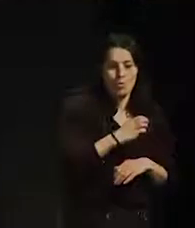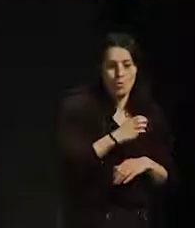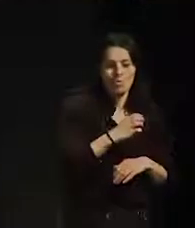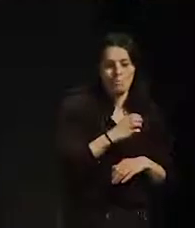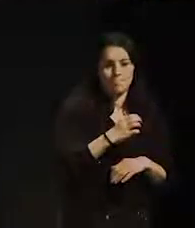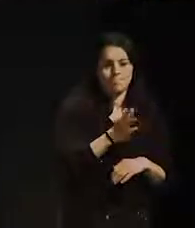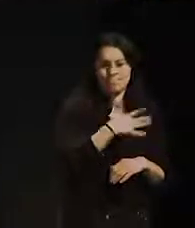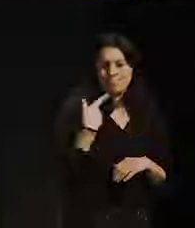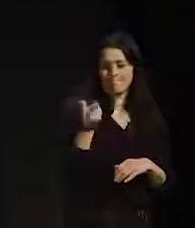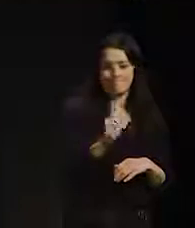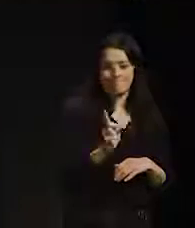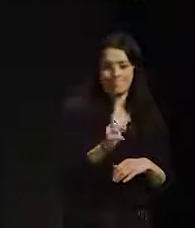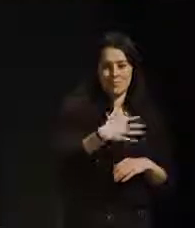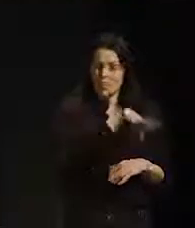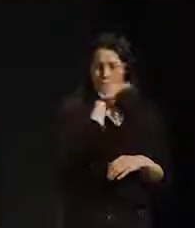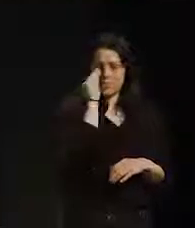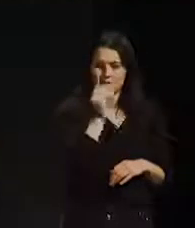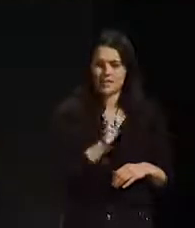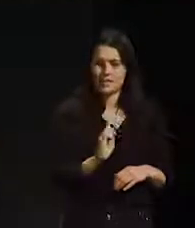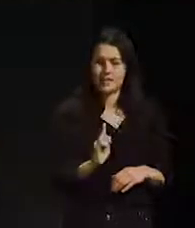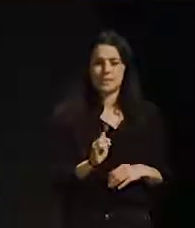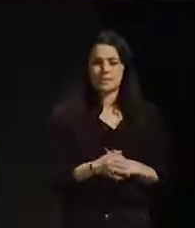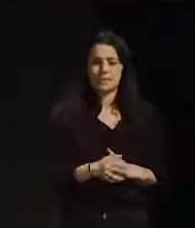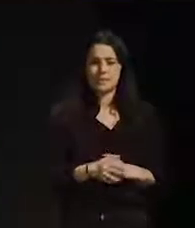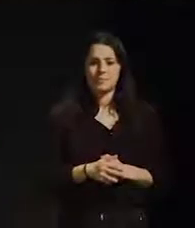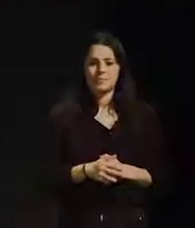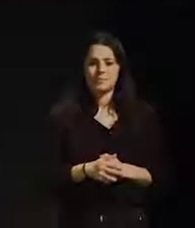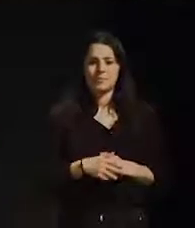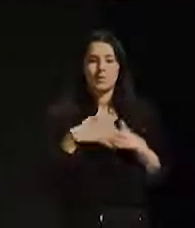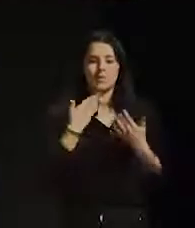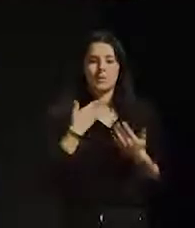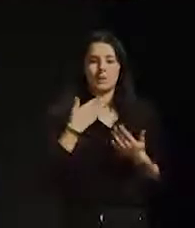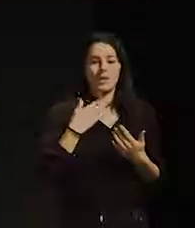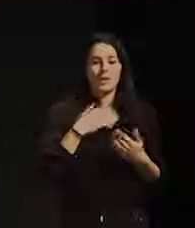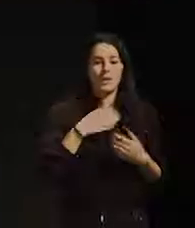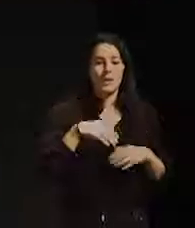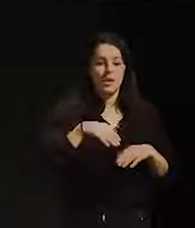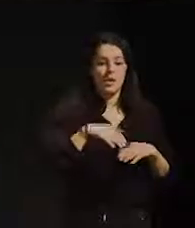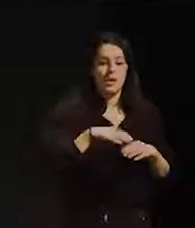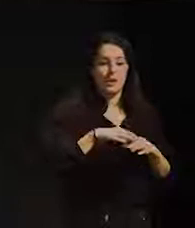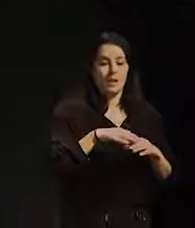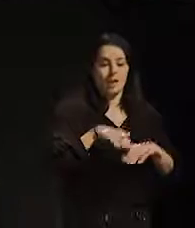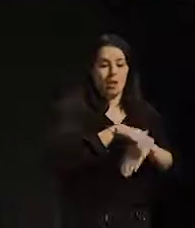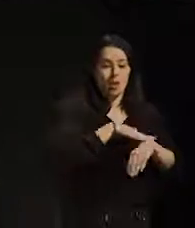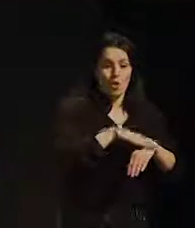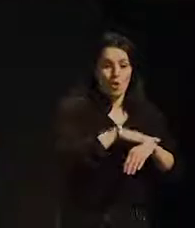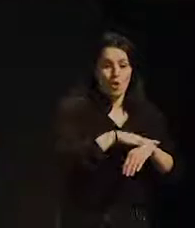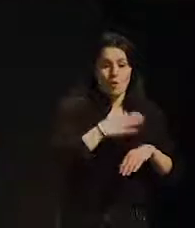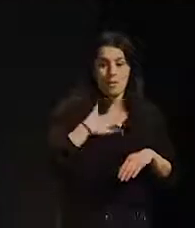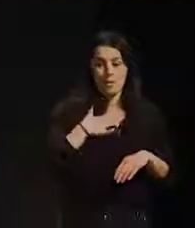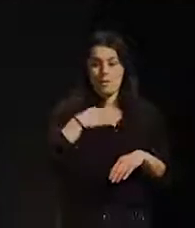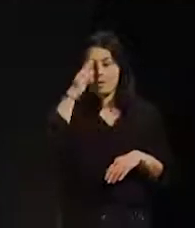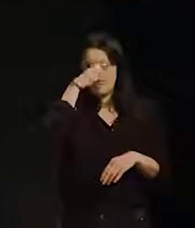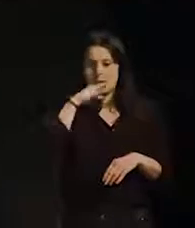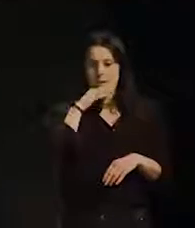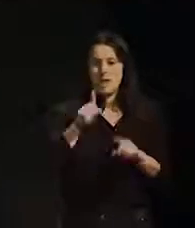no lo entendieron. Lo acusaron de desertor, de que